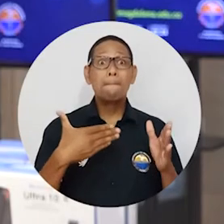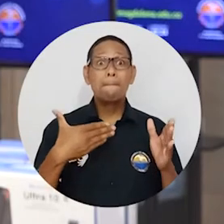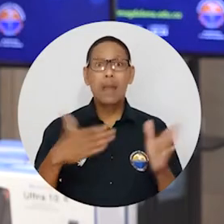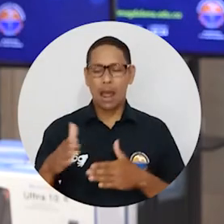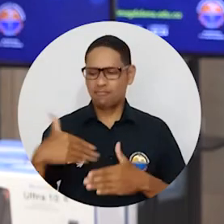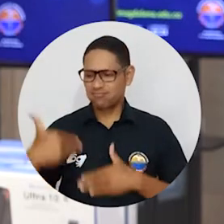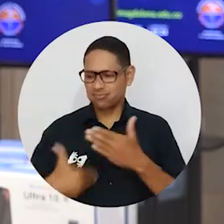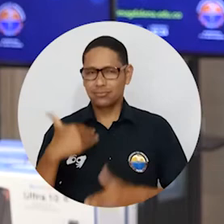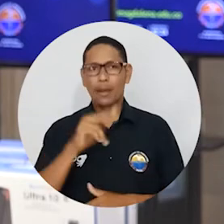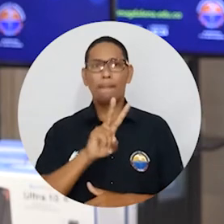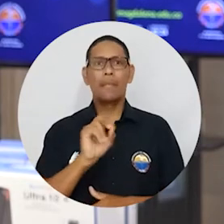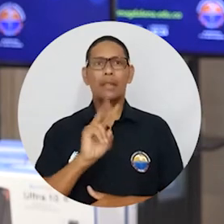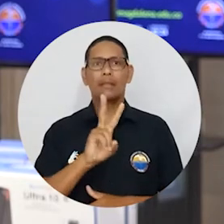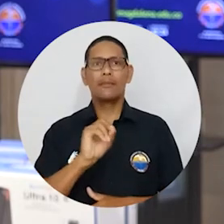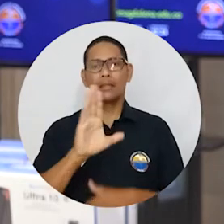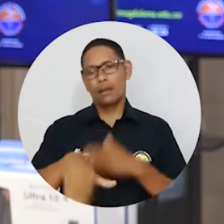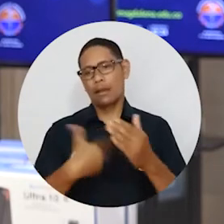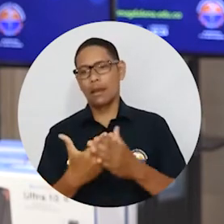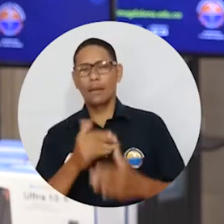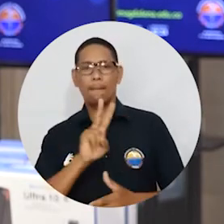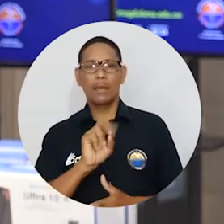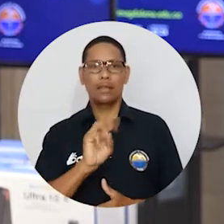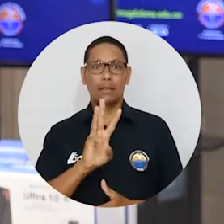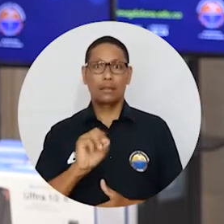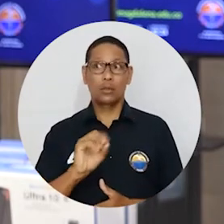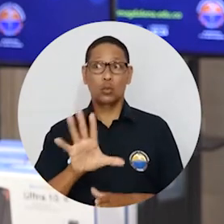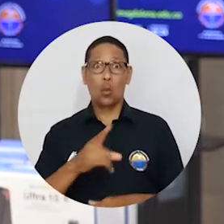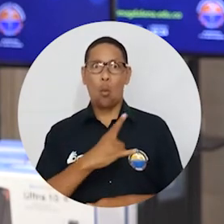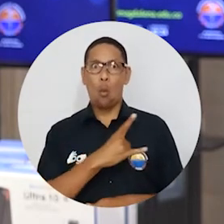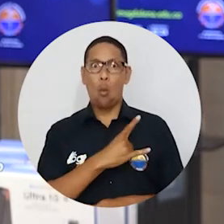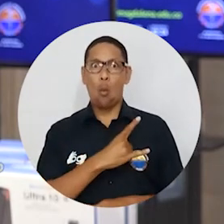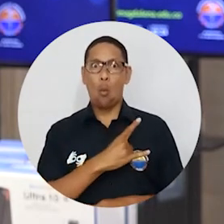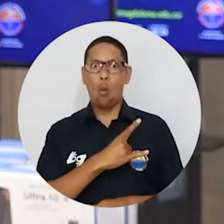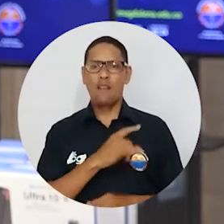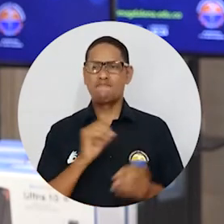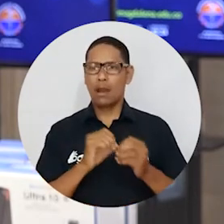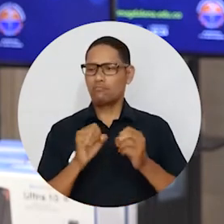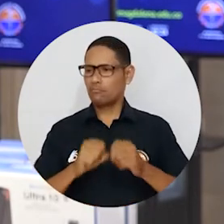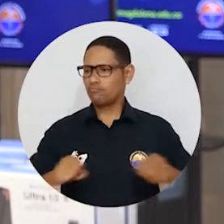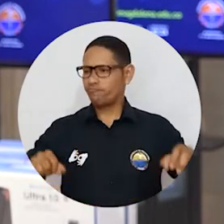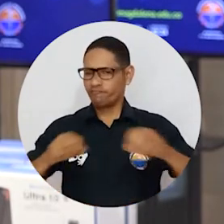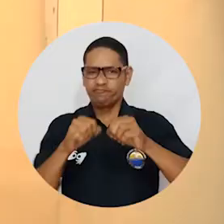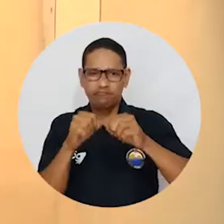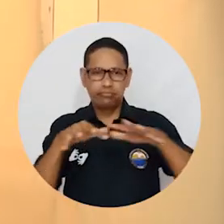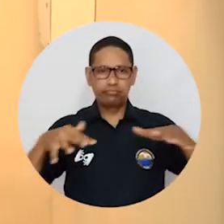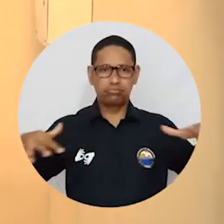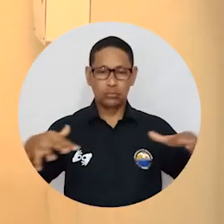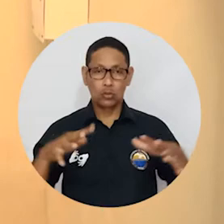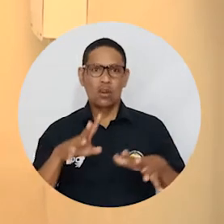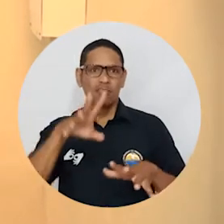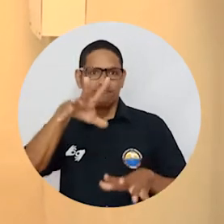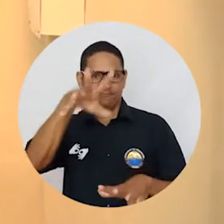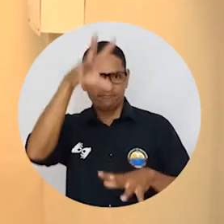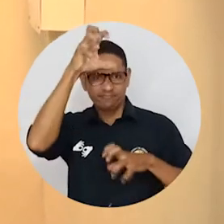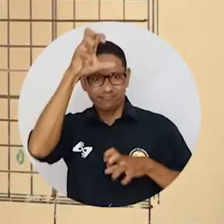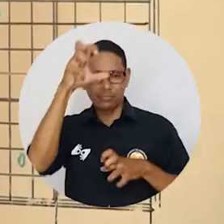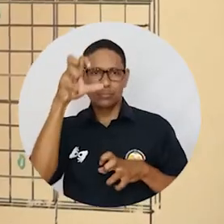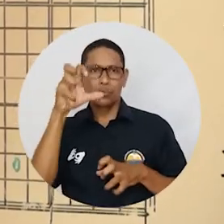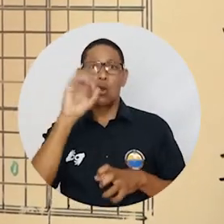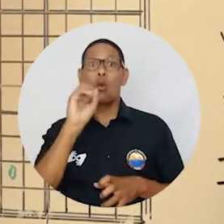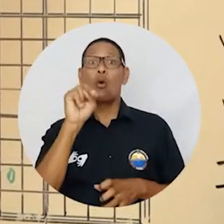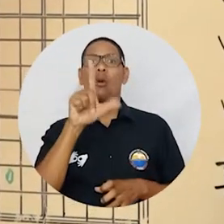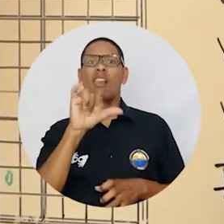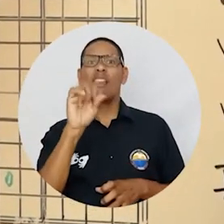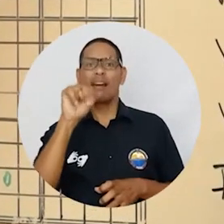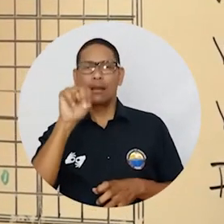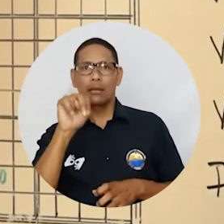Plan de Desarrollo 2020-2030, que habla de eso, habla de una universidad con un campus expandido, con un aprendizaje no solo online,